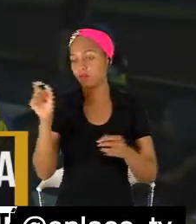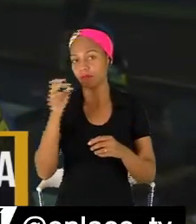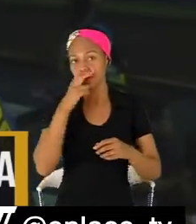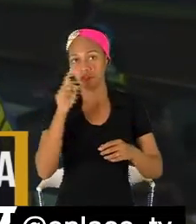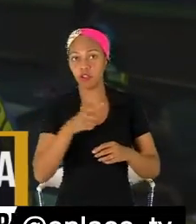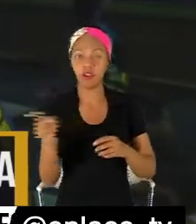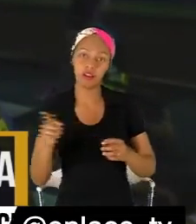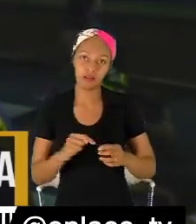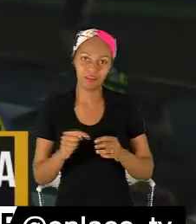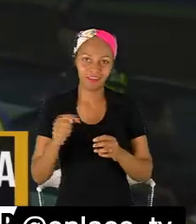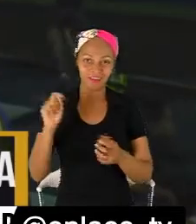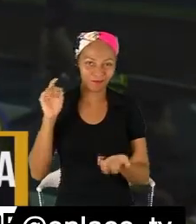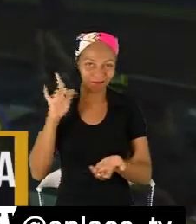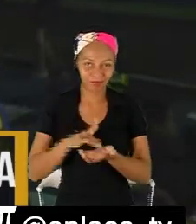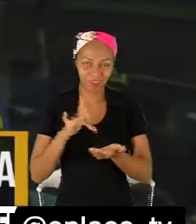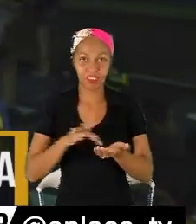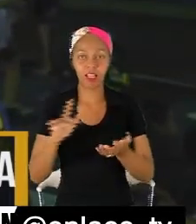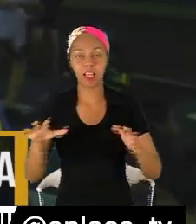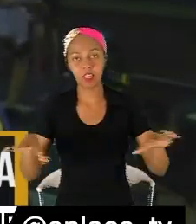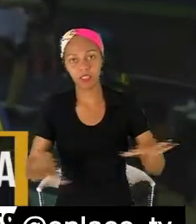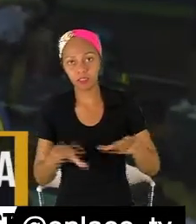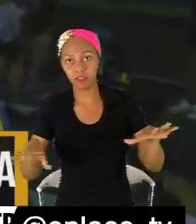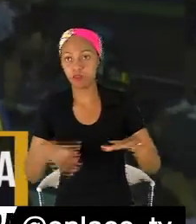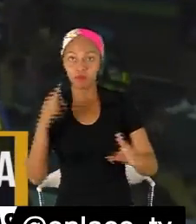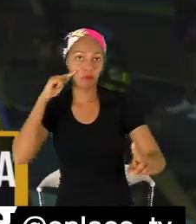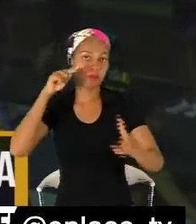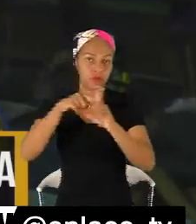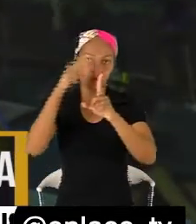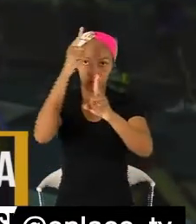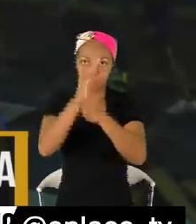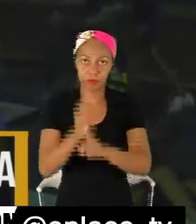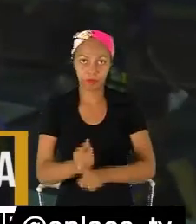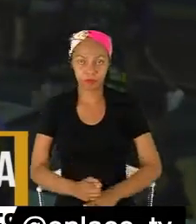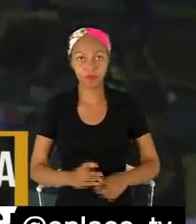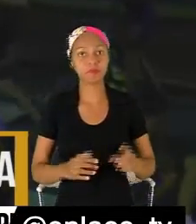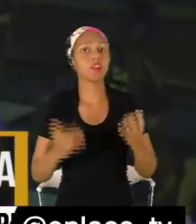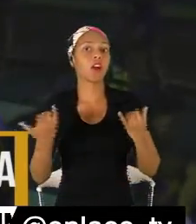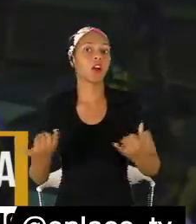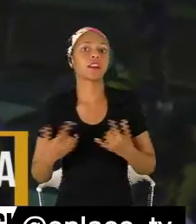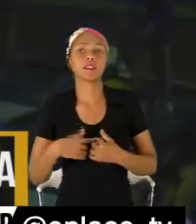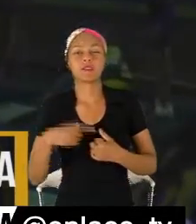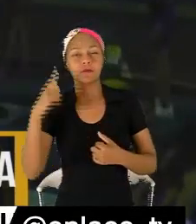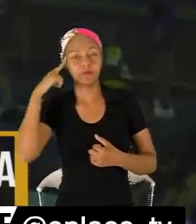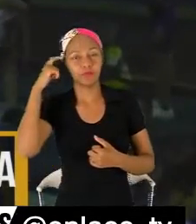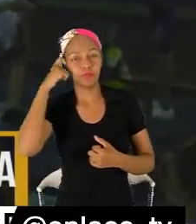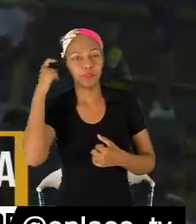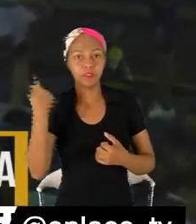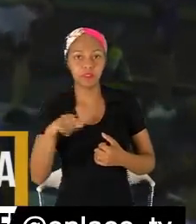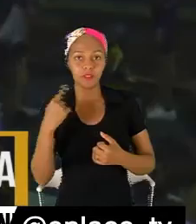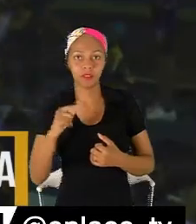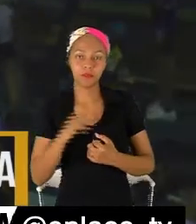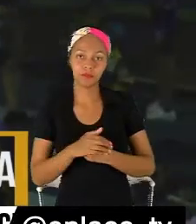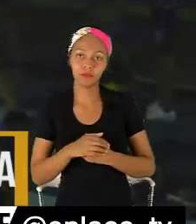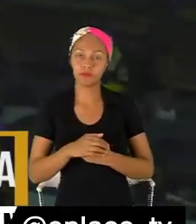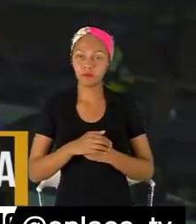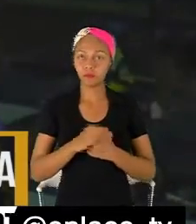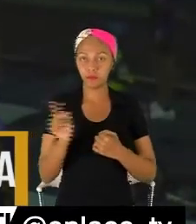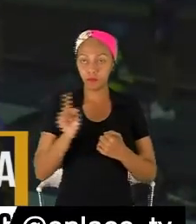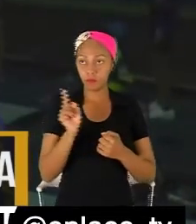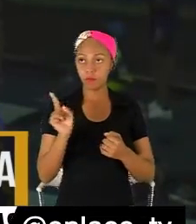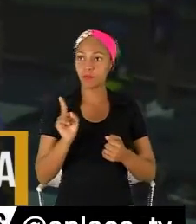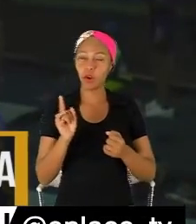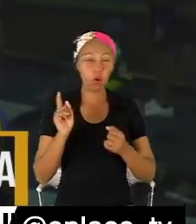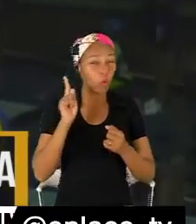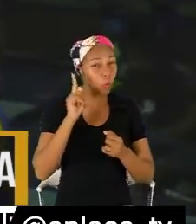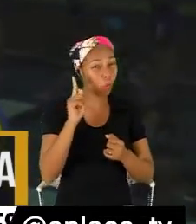hicieron parte de este evento lograron sus objetivos. Ahora el gran reto está en la Interliga, que es el punto ideal donde todos